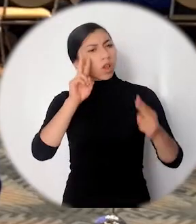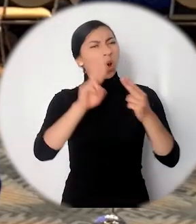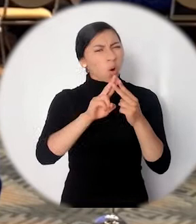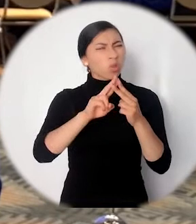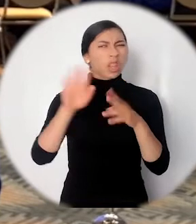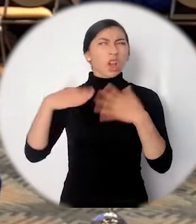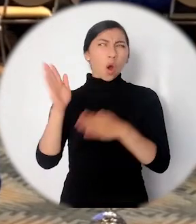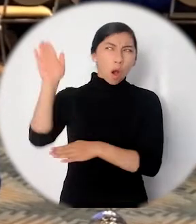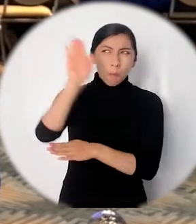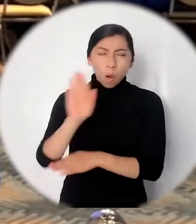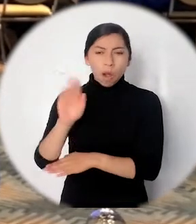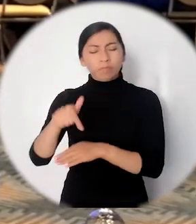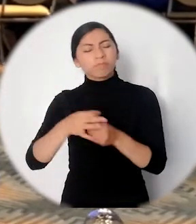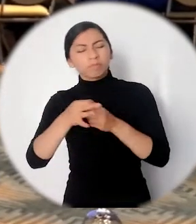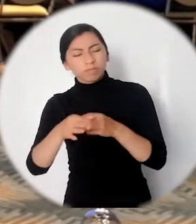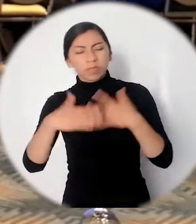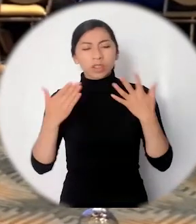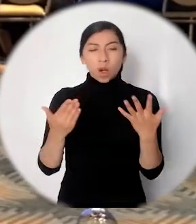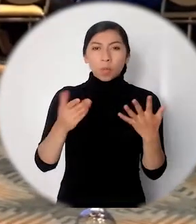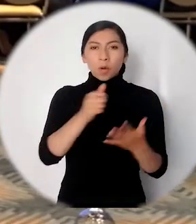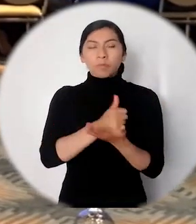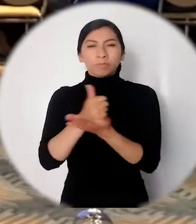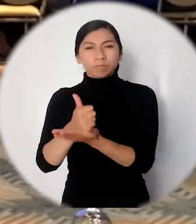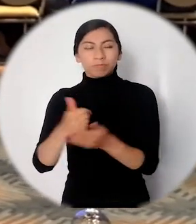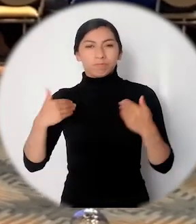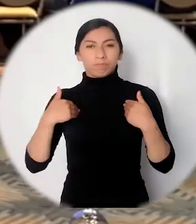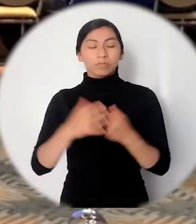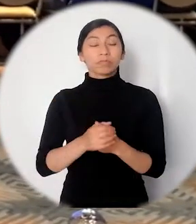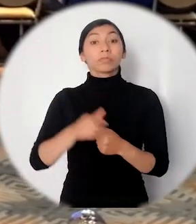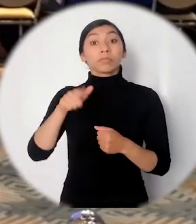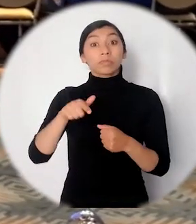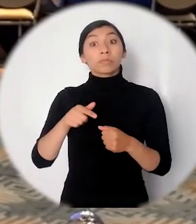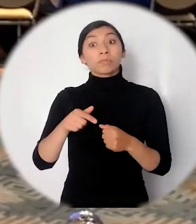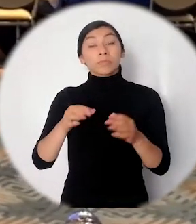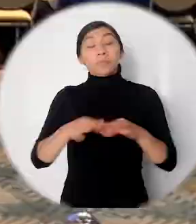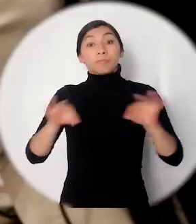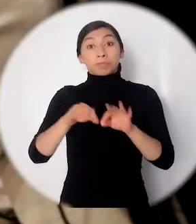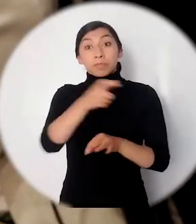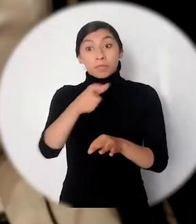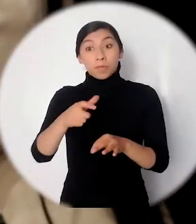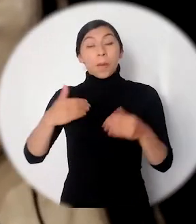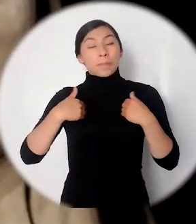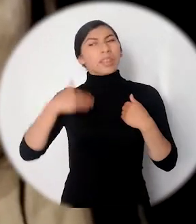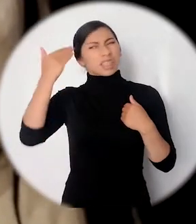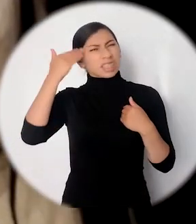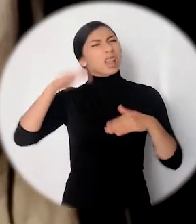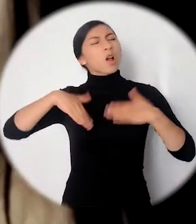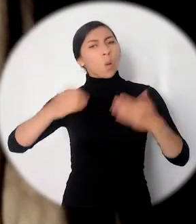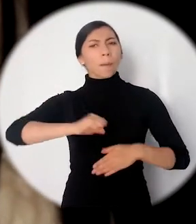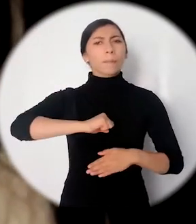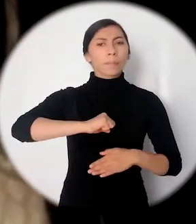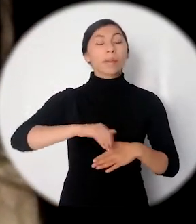territorio, del departamento, el esfuerzo que se hace desde la dirección para las víctimas, pero sobre todo que las víctimas también adquieran conciencia de los derechos, pero también